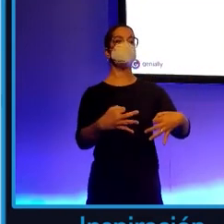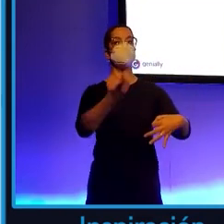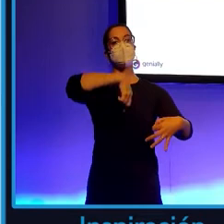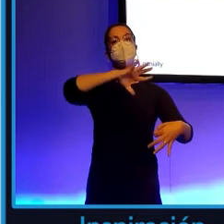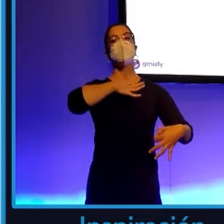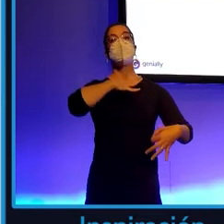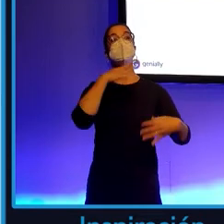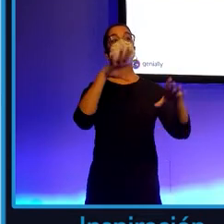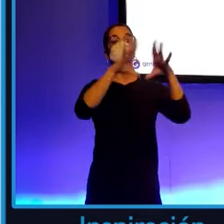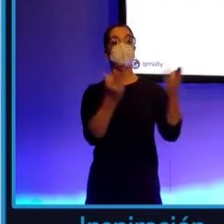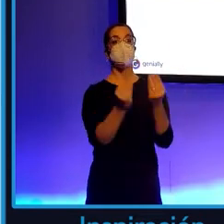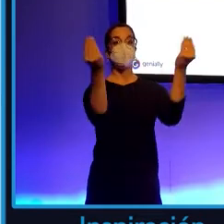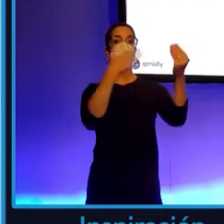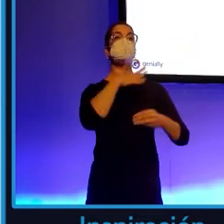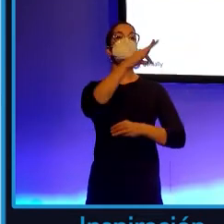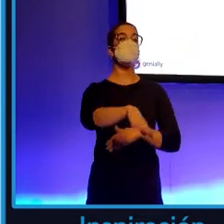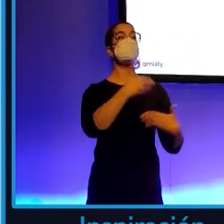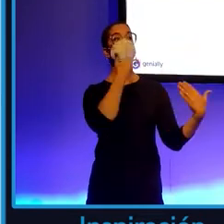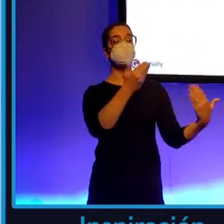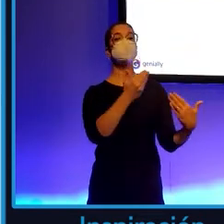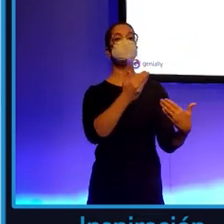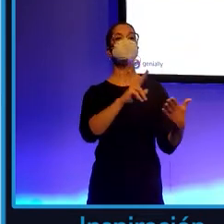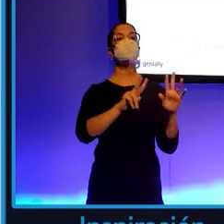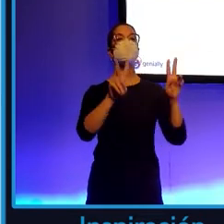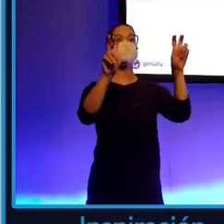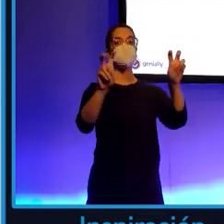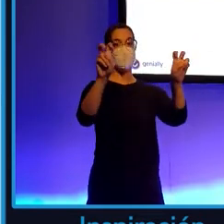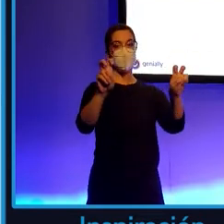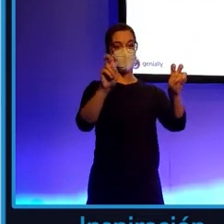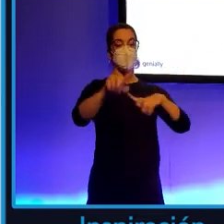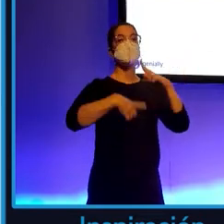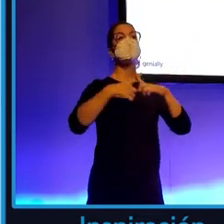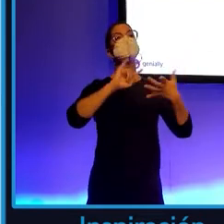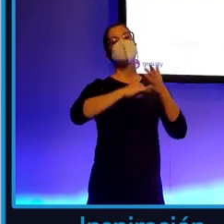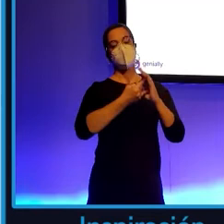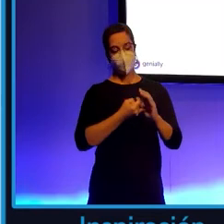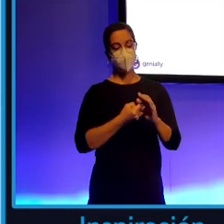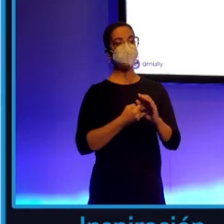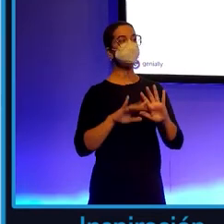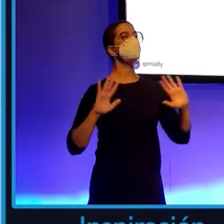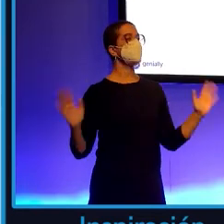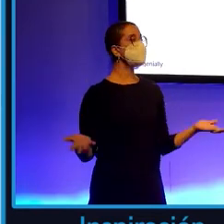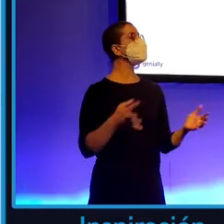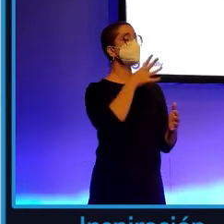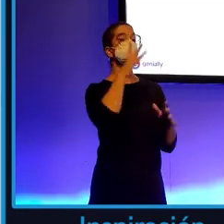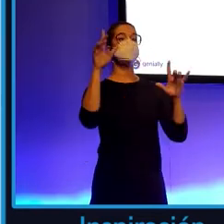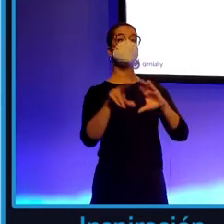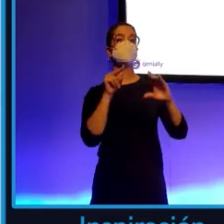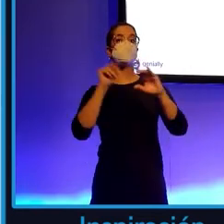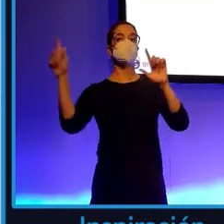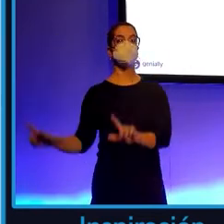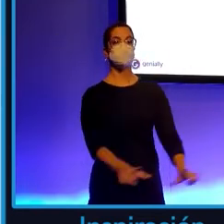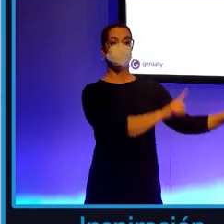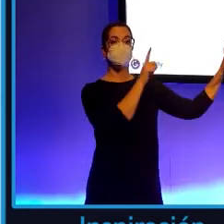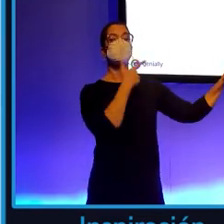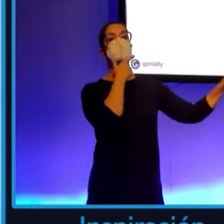de mejorar este mundo gracias a la innovación y gracias a la tecnología bien voy a ponerles un vídeo que sé que a lo